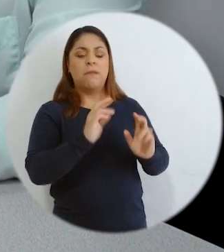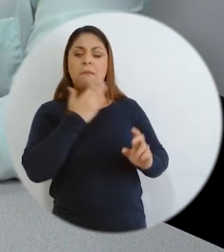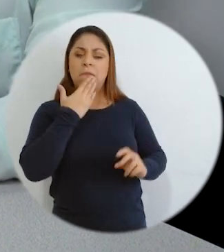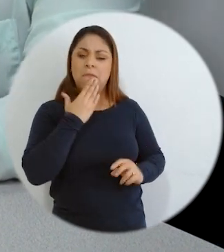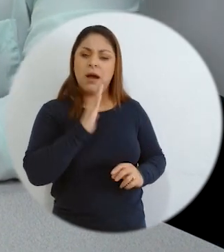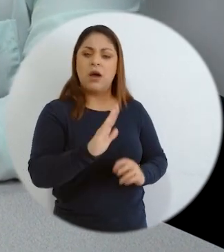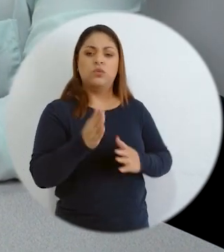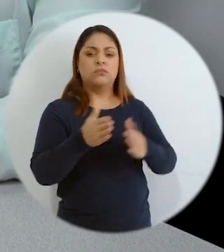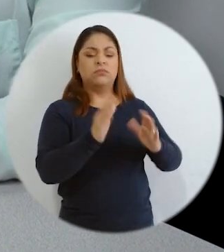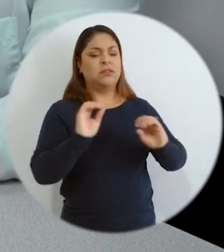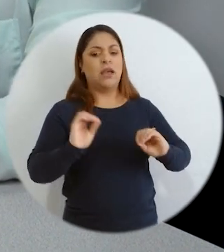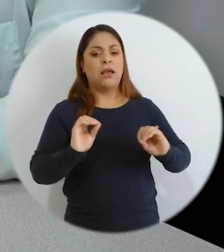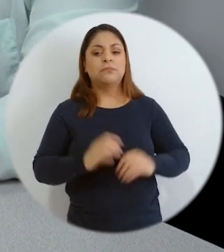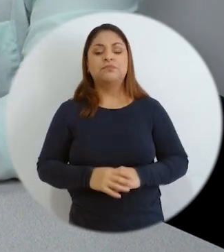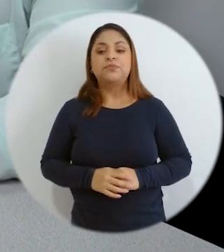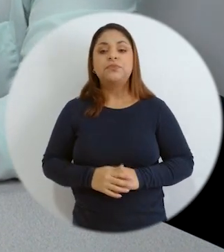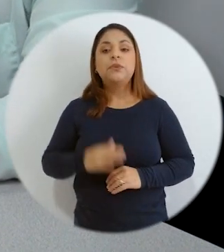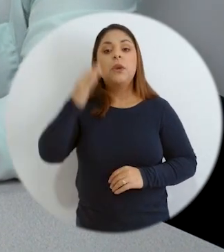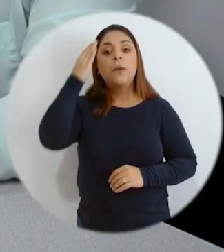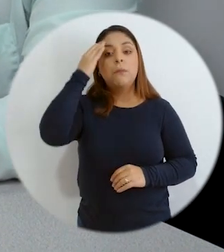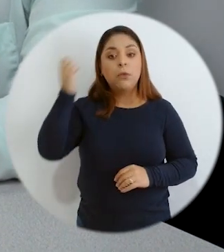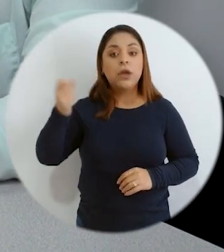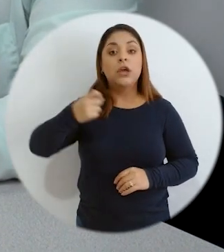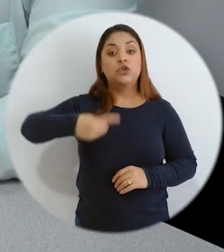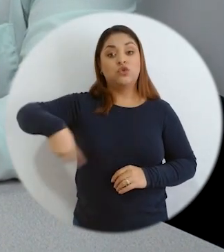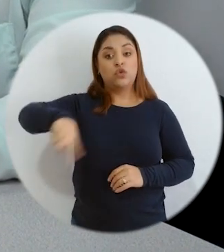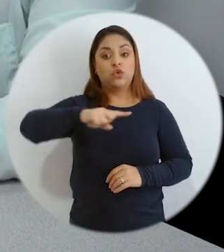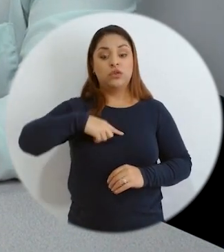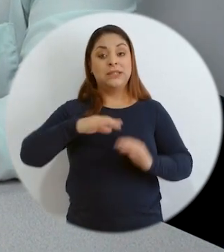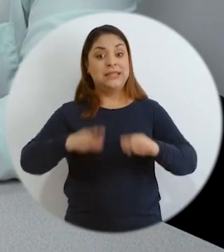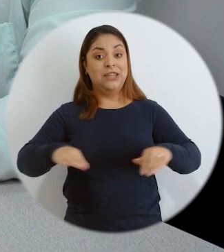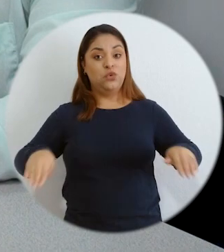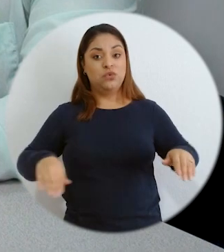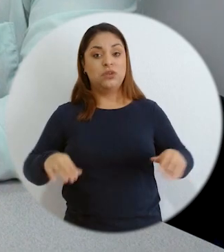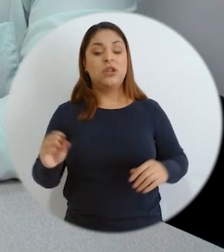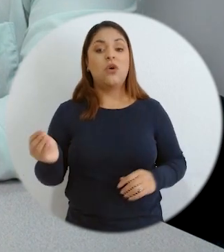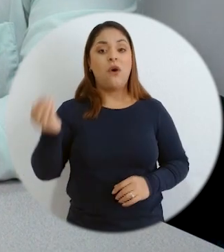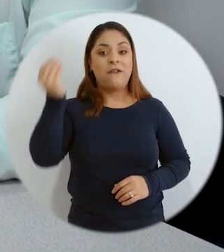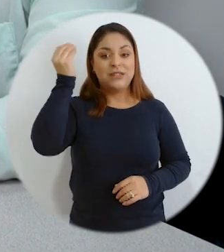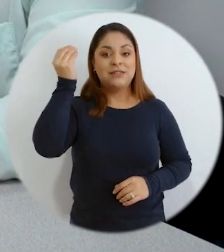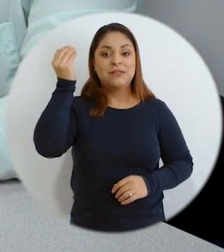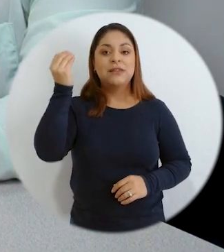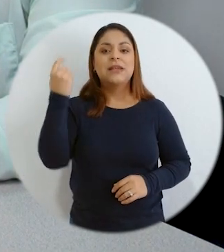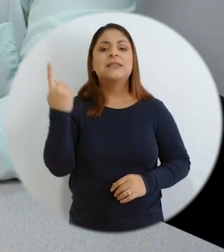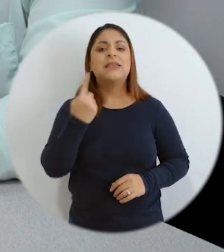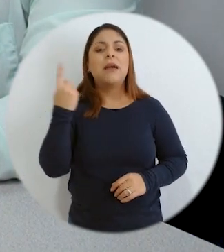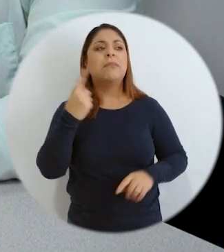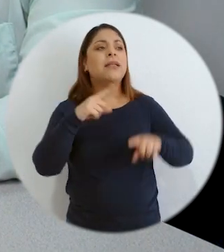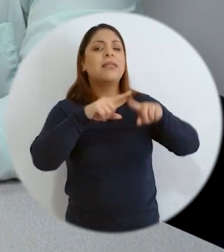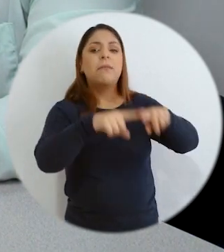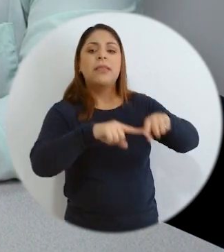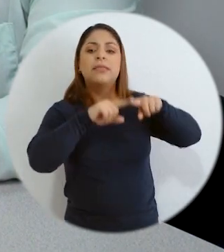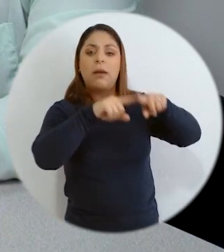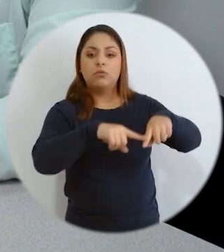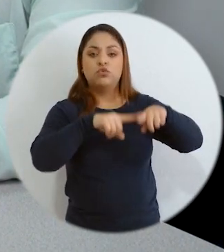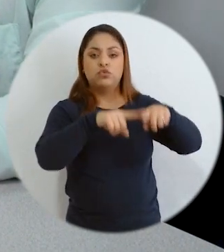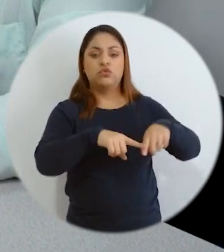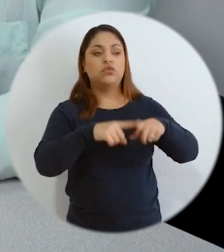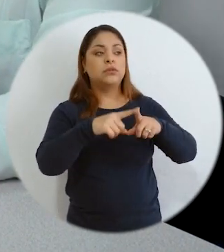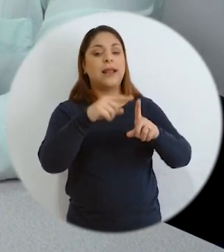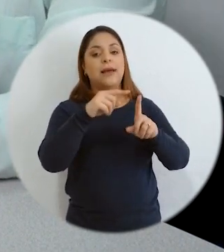si no está ninguno es más difícil, ¿verdad? Ajá. Todos, como seres sociales que somos, y sobre todo porque en la niñez y la adolescencia somos muy dependientes de nuestro entorno